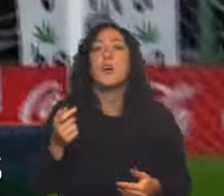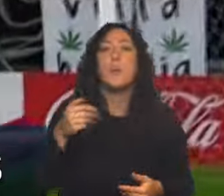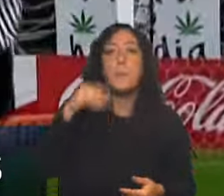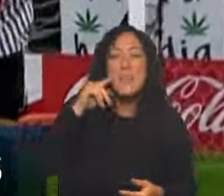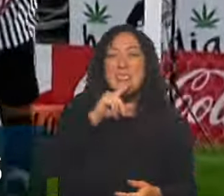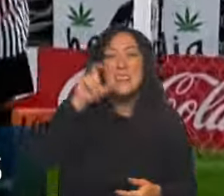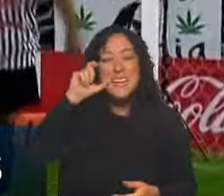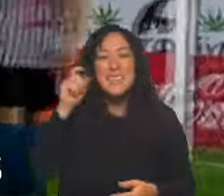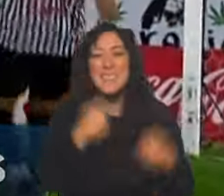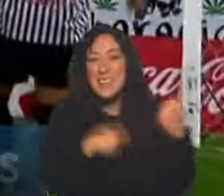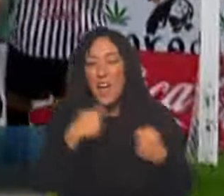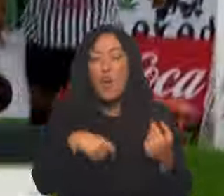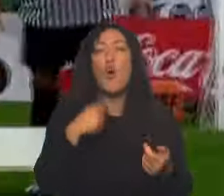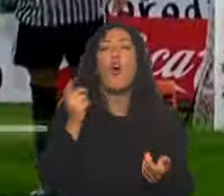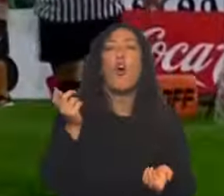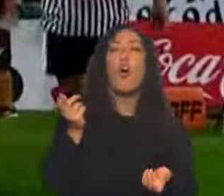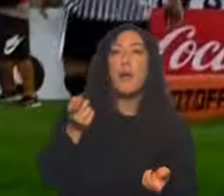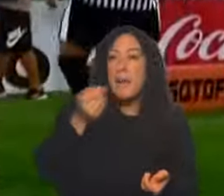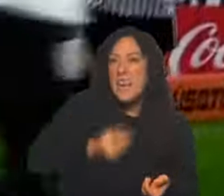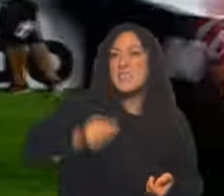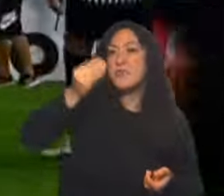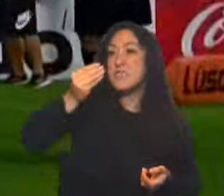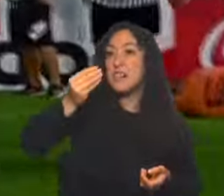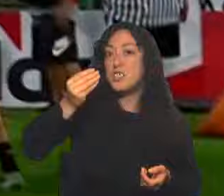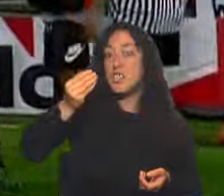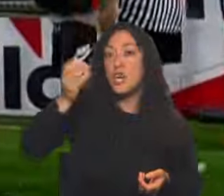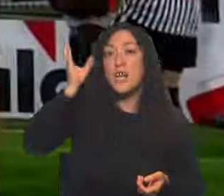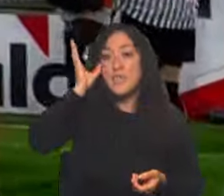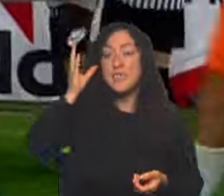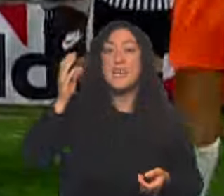Ayer la clasificación finalmente de Talleres y de Rosario Central.